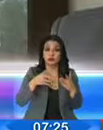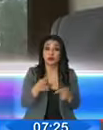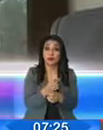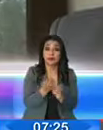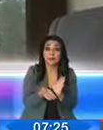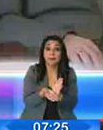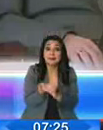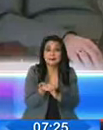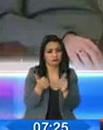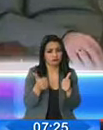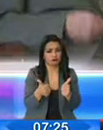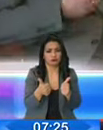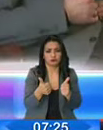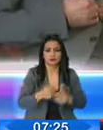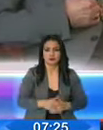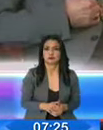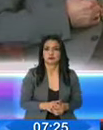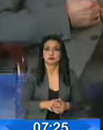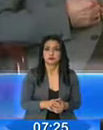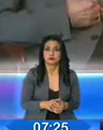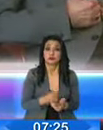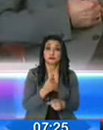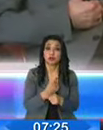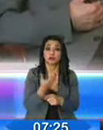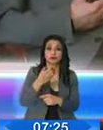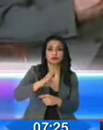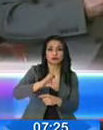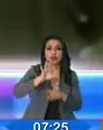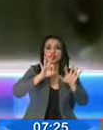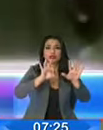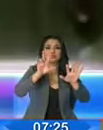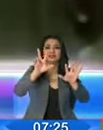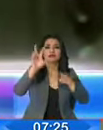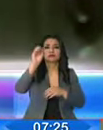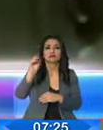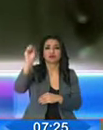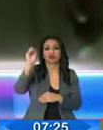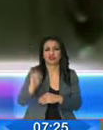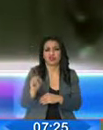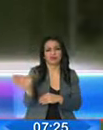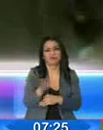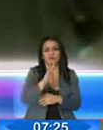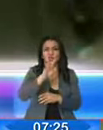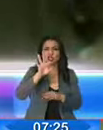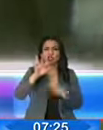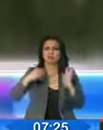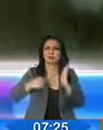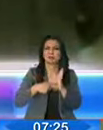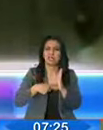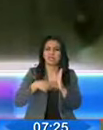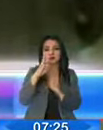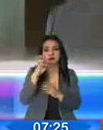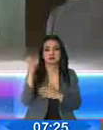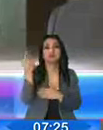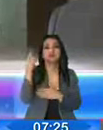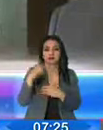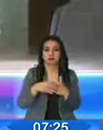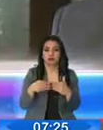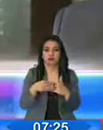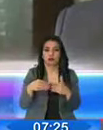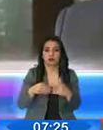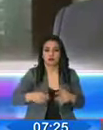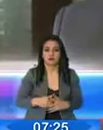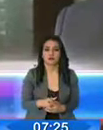incremento. Para ese concepto se destina el 83%, es decir, 28.967 millones. Nosotros creemos